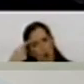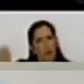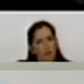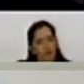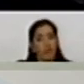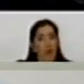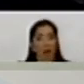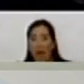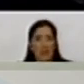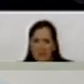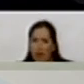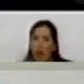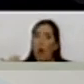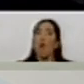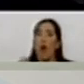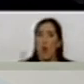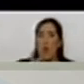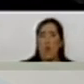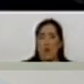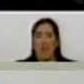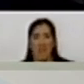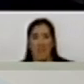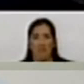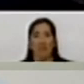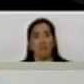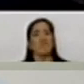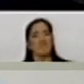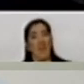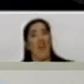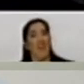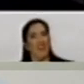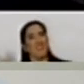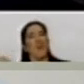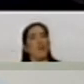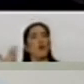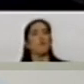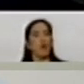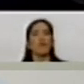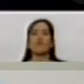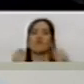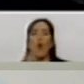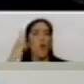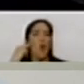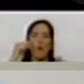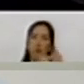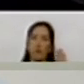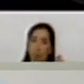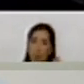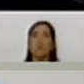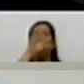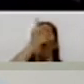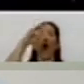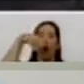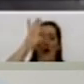un año, solamente un año. Y tenemos hoy que la propuesta argentina de los 9 principios que deben regir, según las Naciones Unidas,